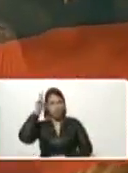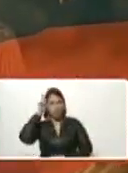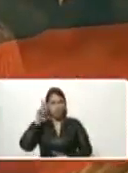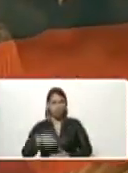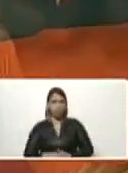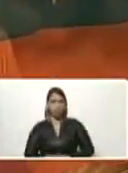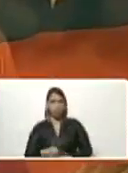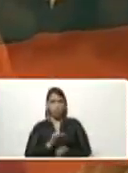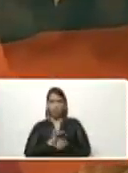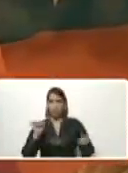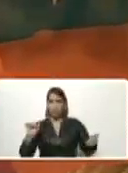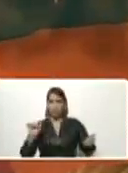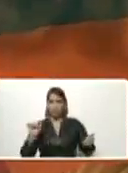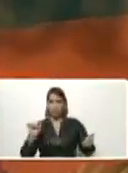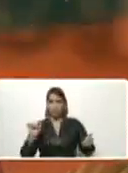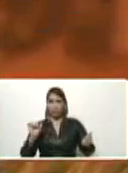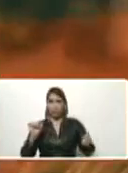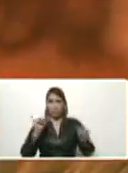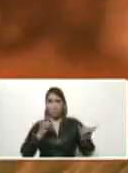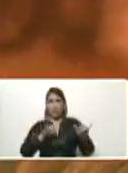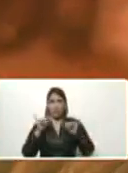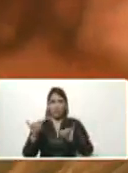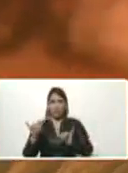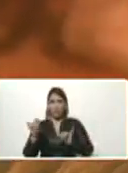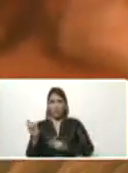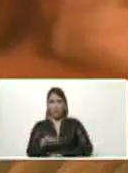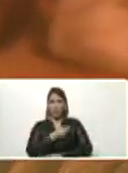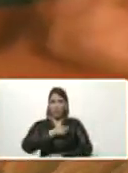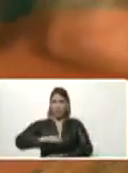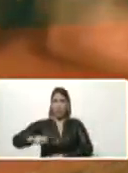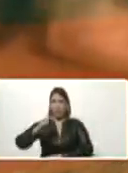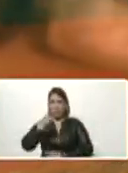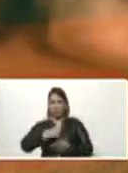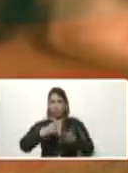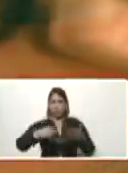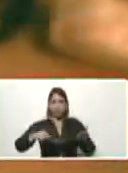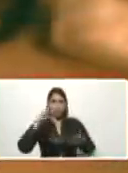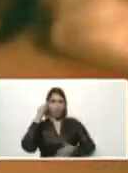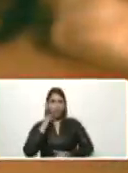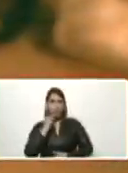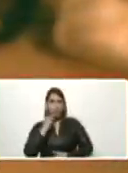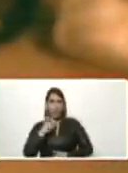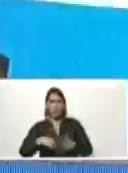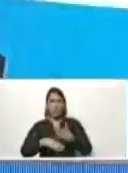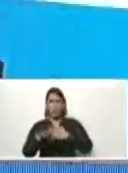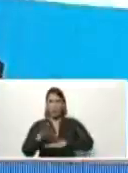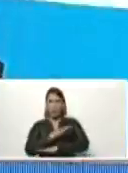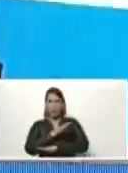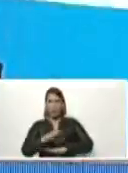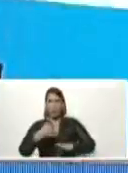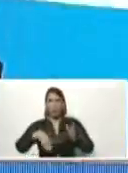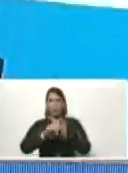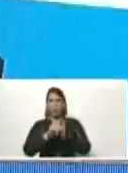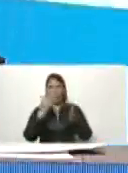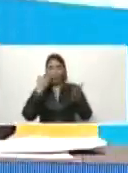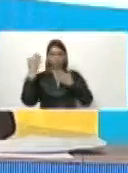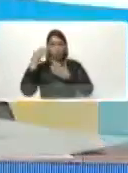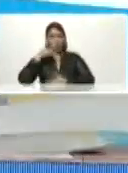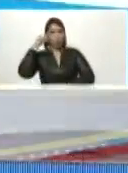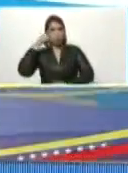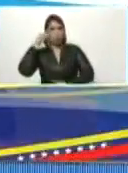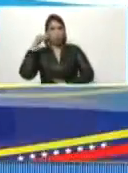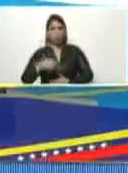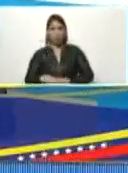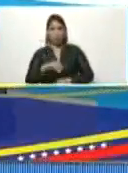rotas por su propia espada. Así describió Simón Bolívar. Vamos a cantarle otra vez a Sucre